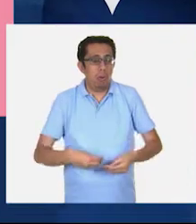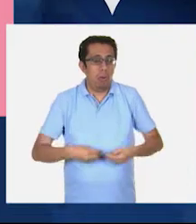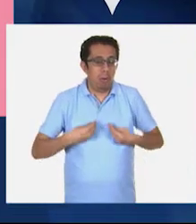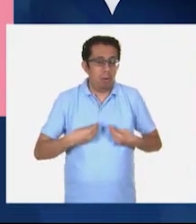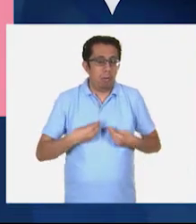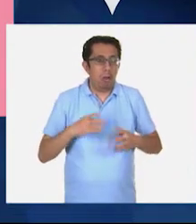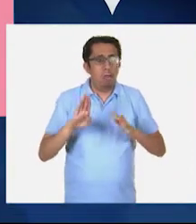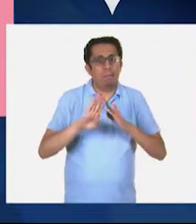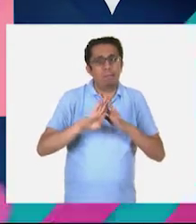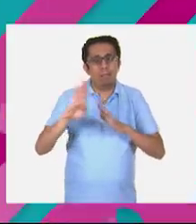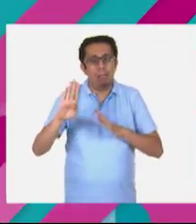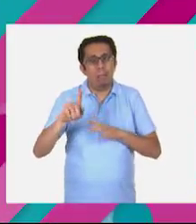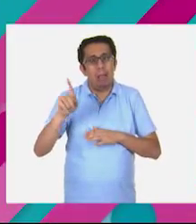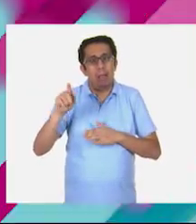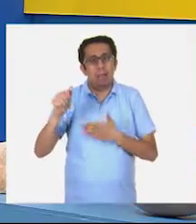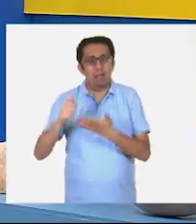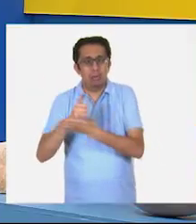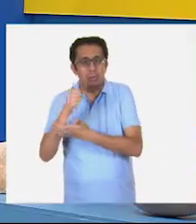hasta en la ciudad.